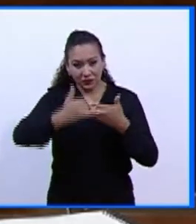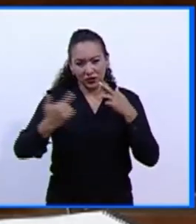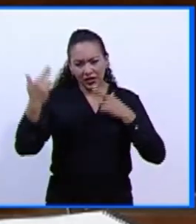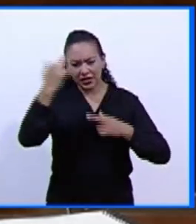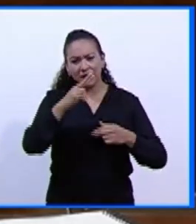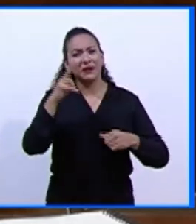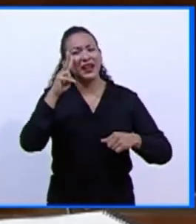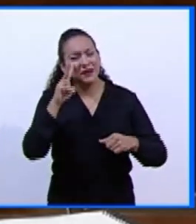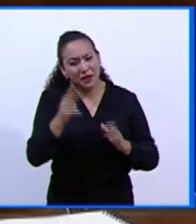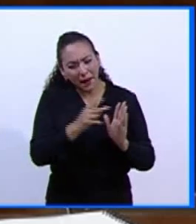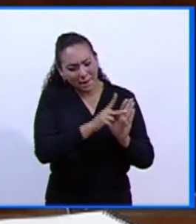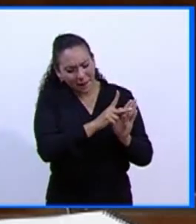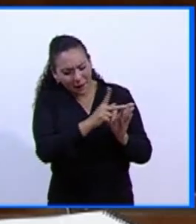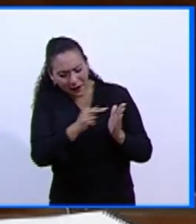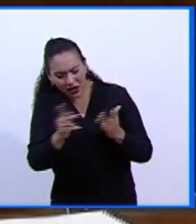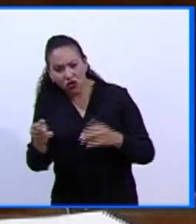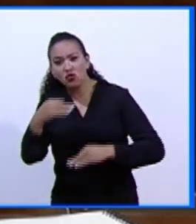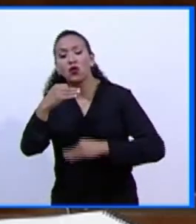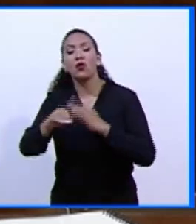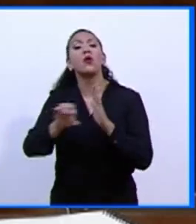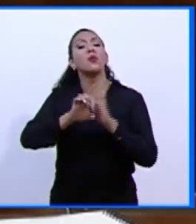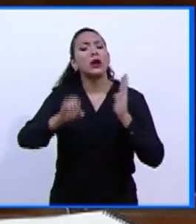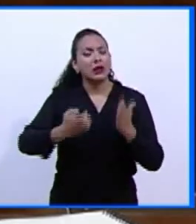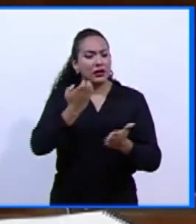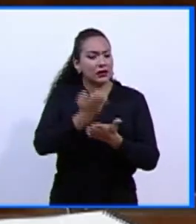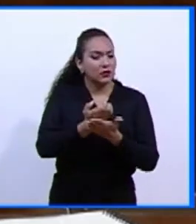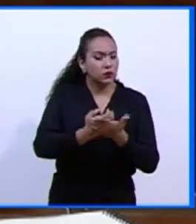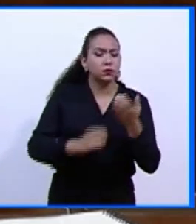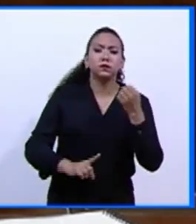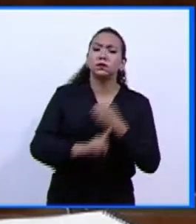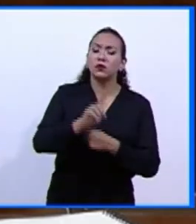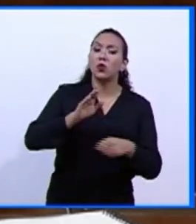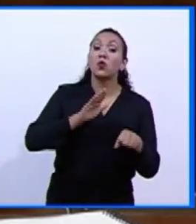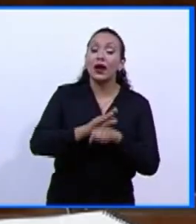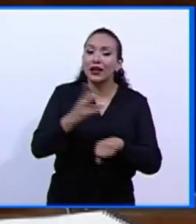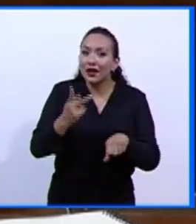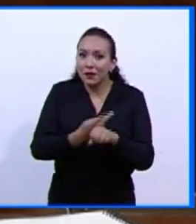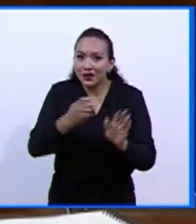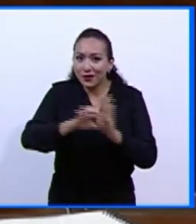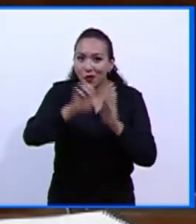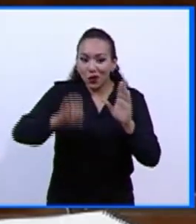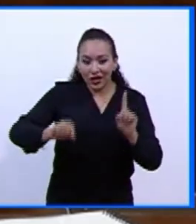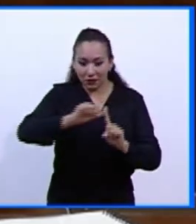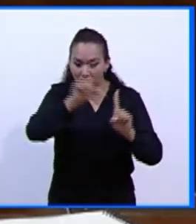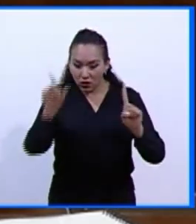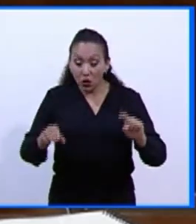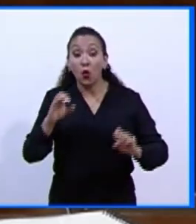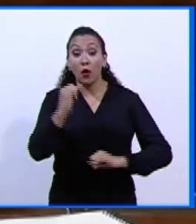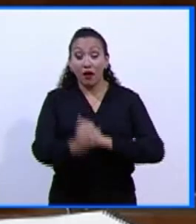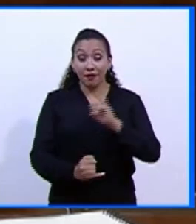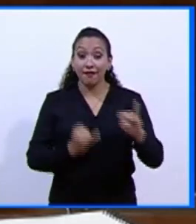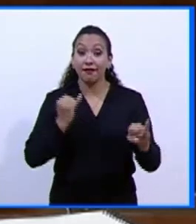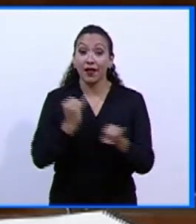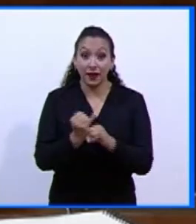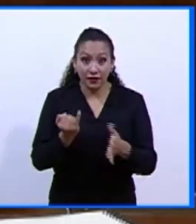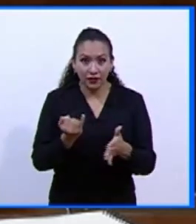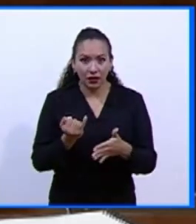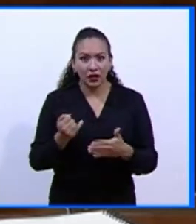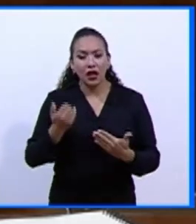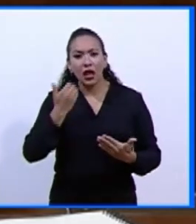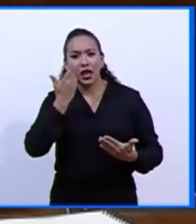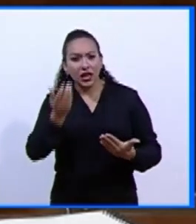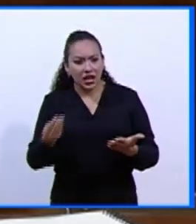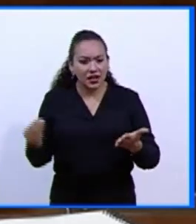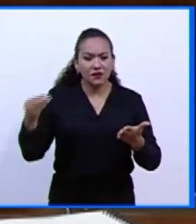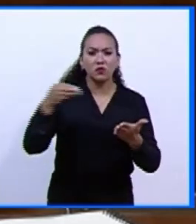y las repercusiones que tendría la resolución a nivel nacional e internacional, incluyendo las posibles